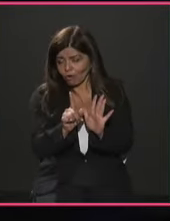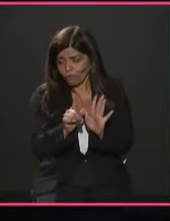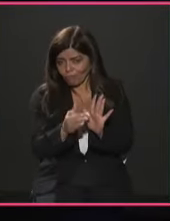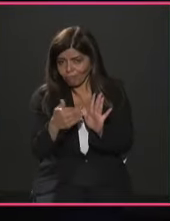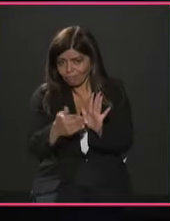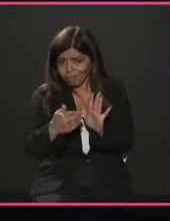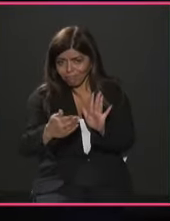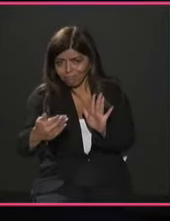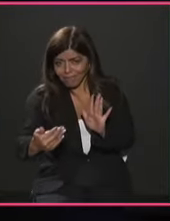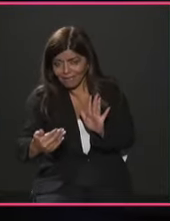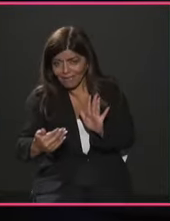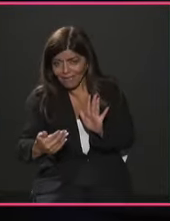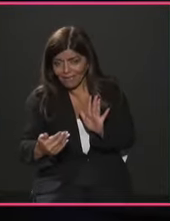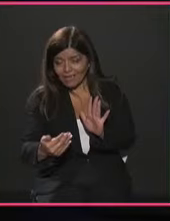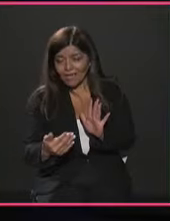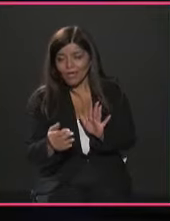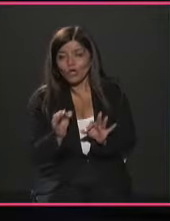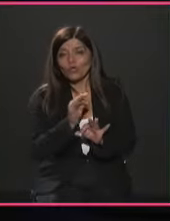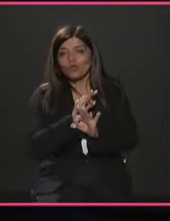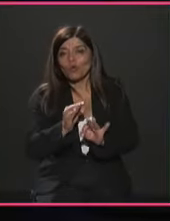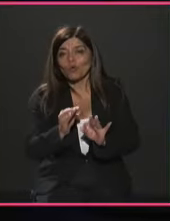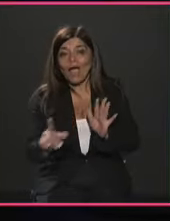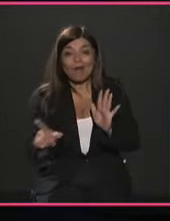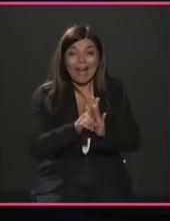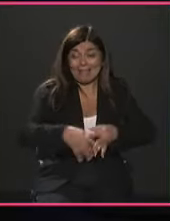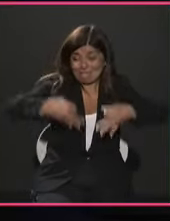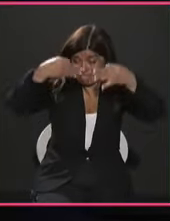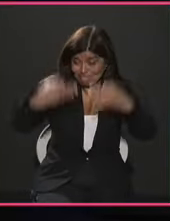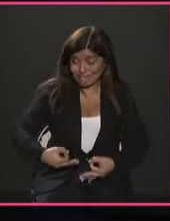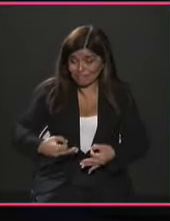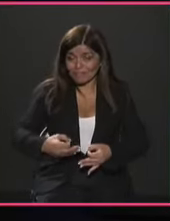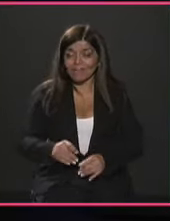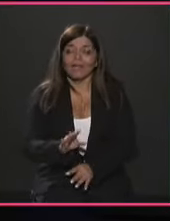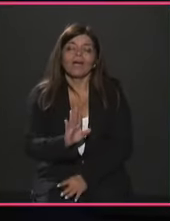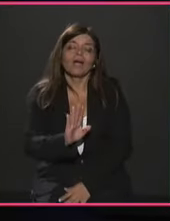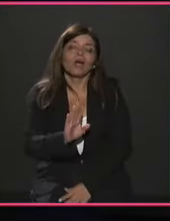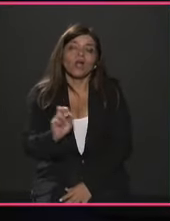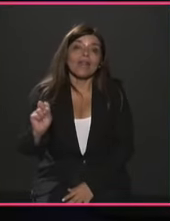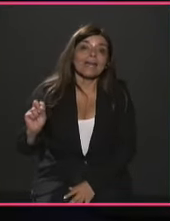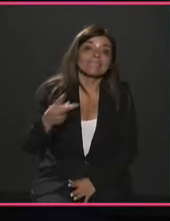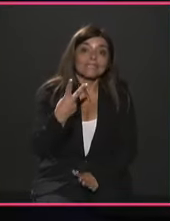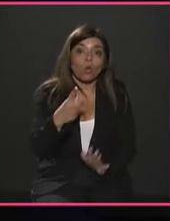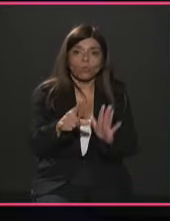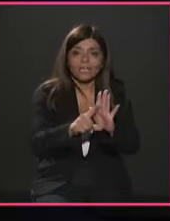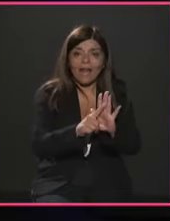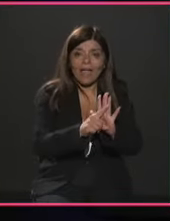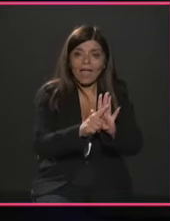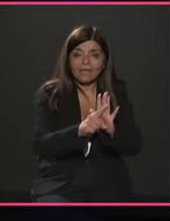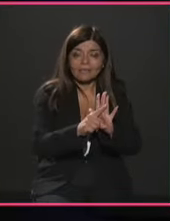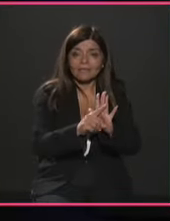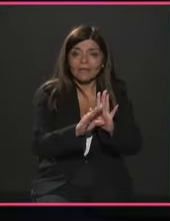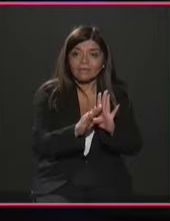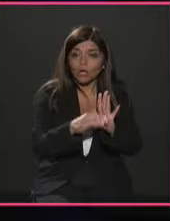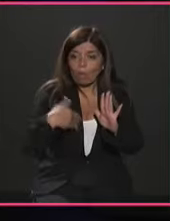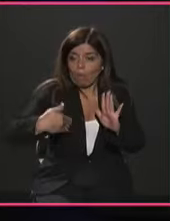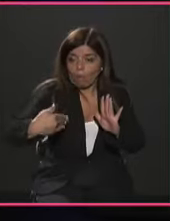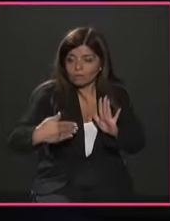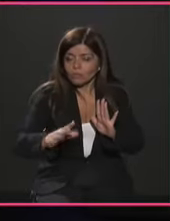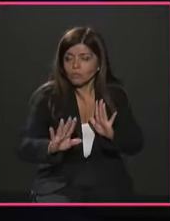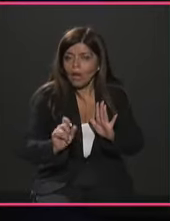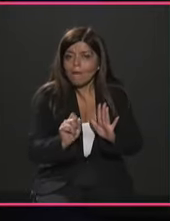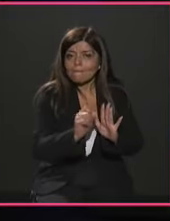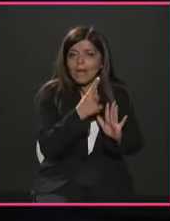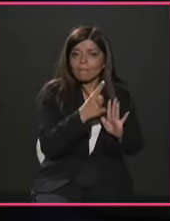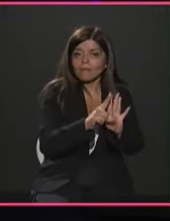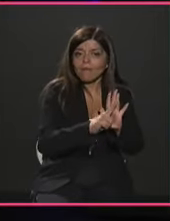y van a seguir pero nunca hay una mejor ley A menos que haya una primera nunca se obtiene una segunda ley si no se obtiene una primera Así que estoy muy feliz de